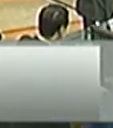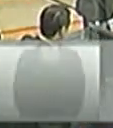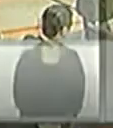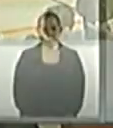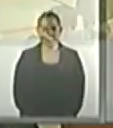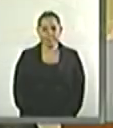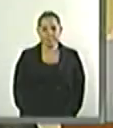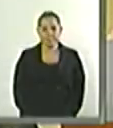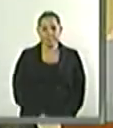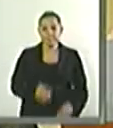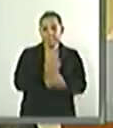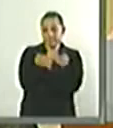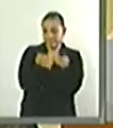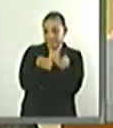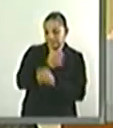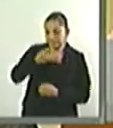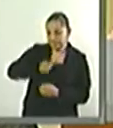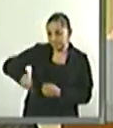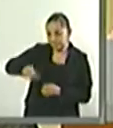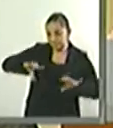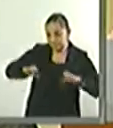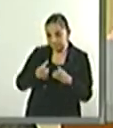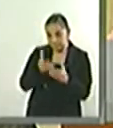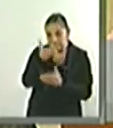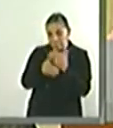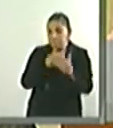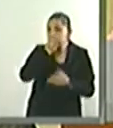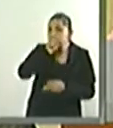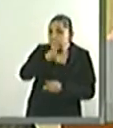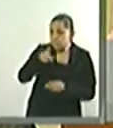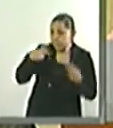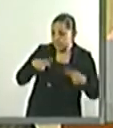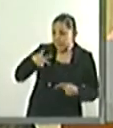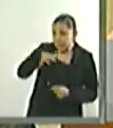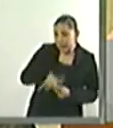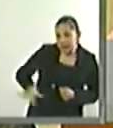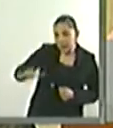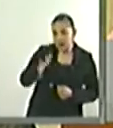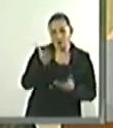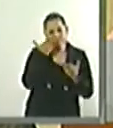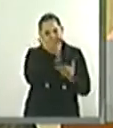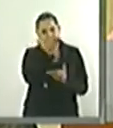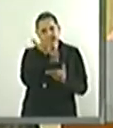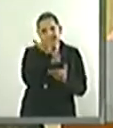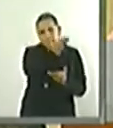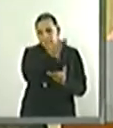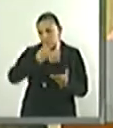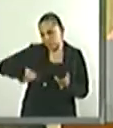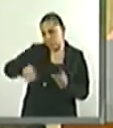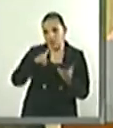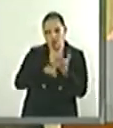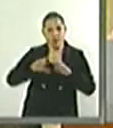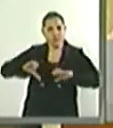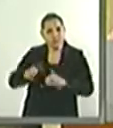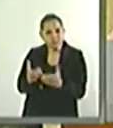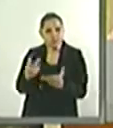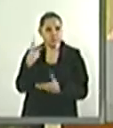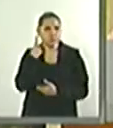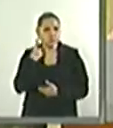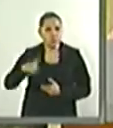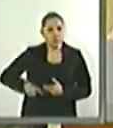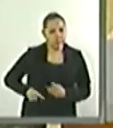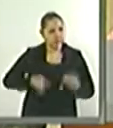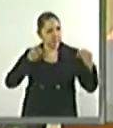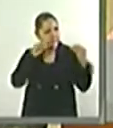una conquista del pueblo y es el resultado de múltiples luchas sociales y políticas a partir